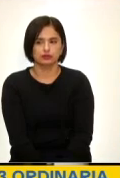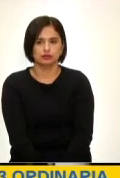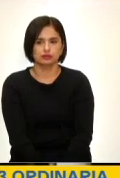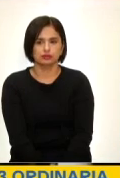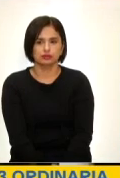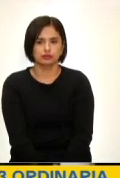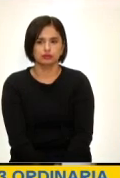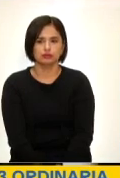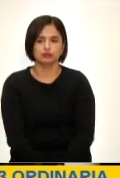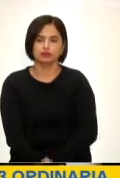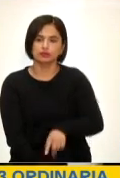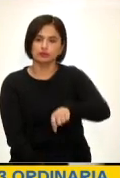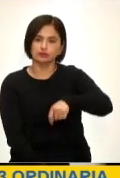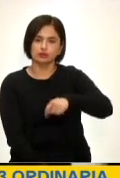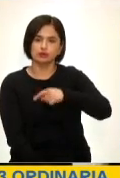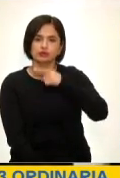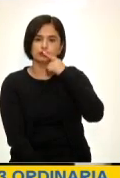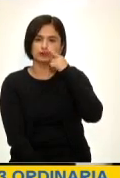Distinguidas senadoras,